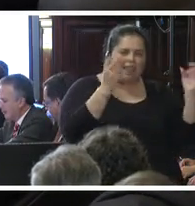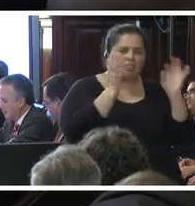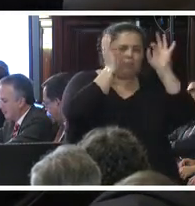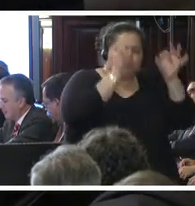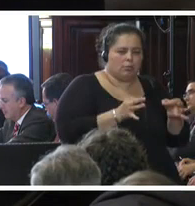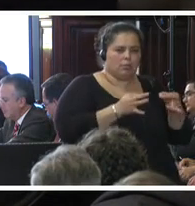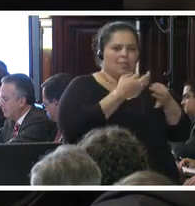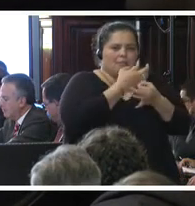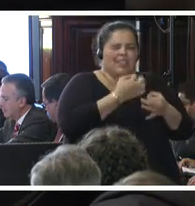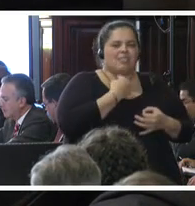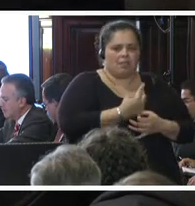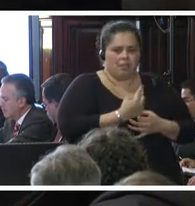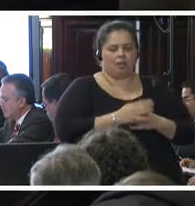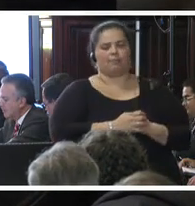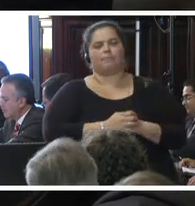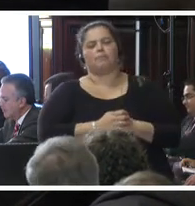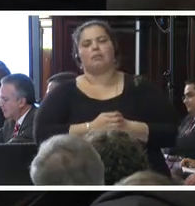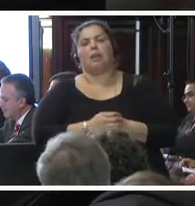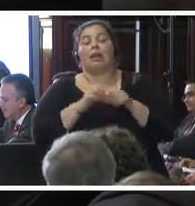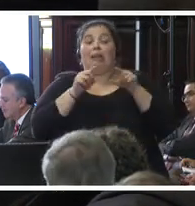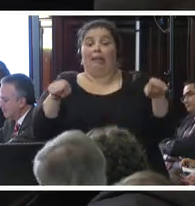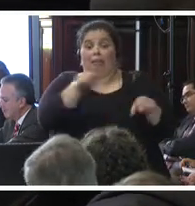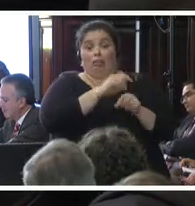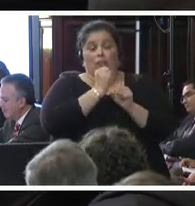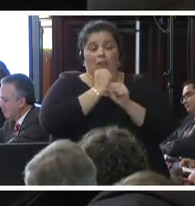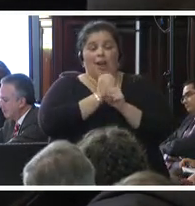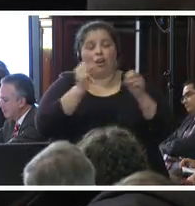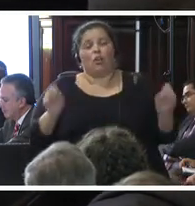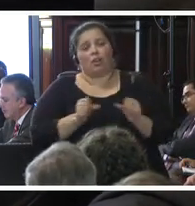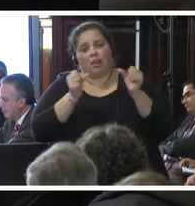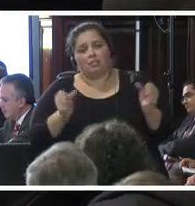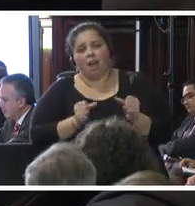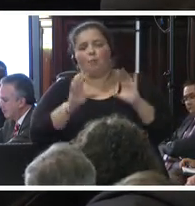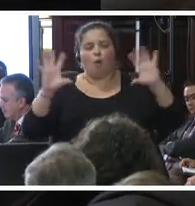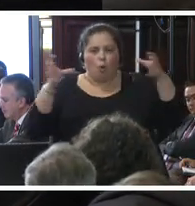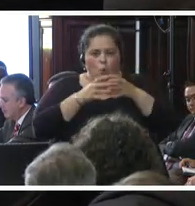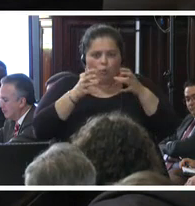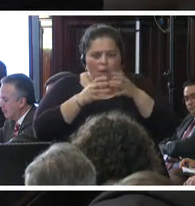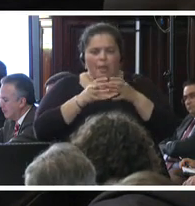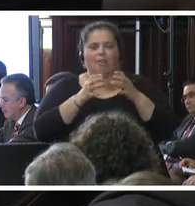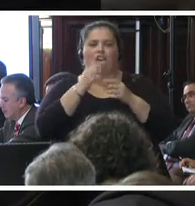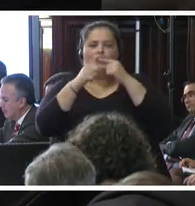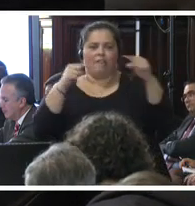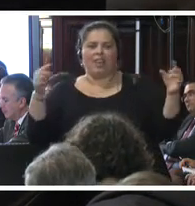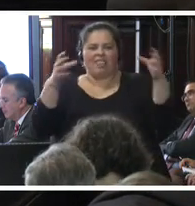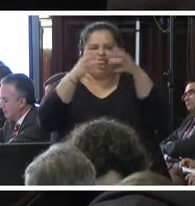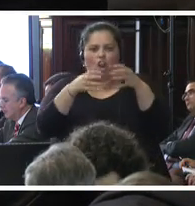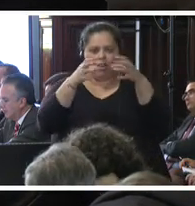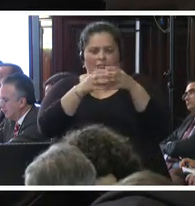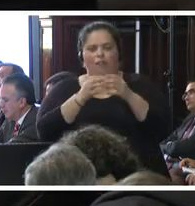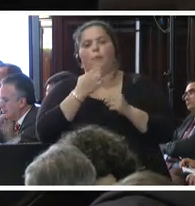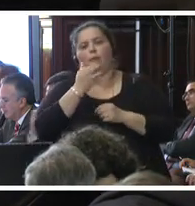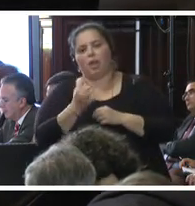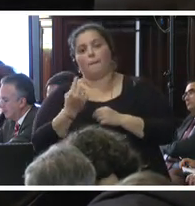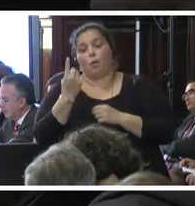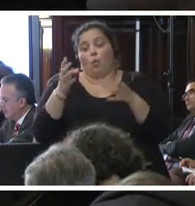efectiva. Estos trabajos los realizamos conjuntamente con los colectivos, con uno de los colectivos